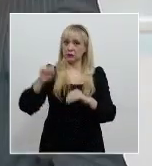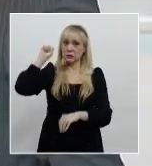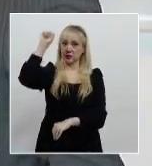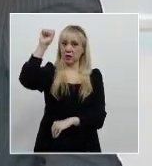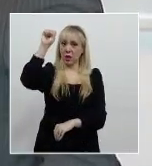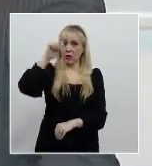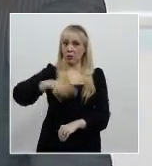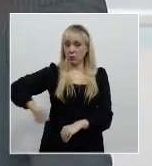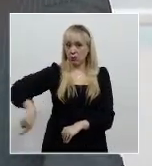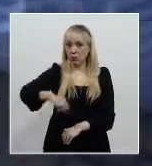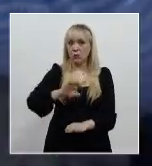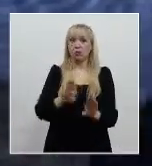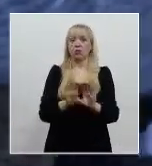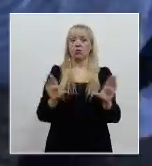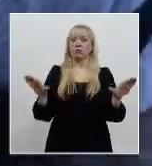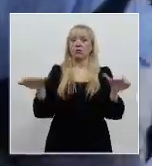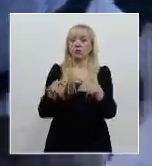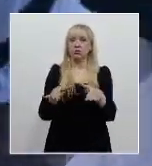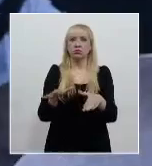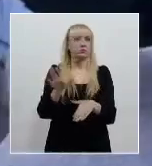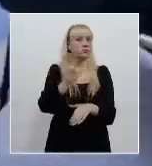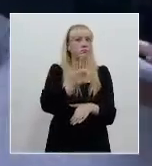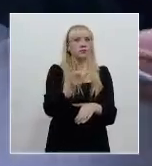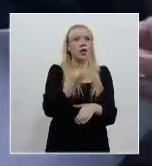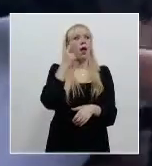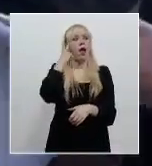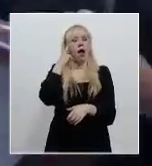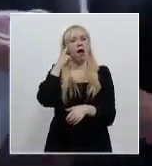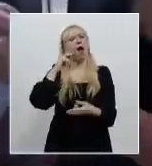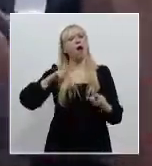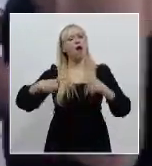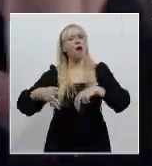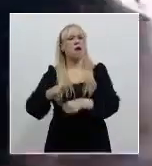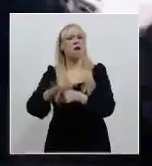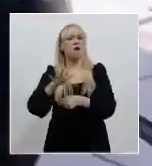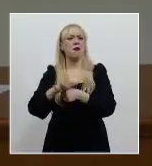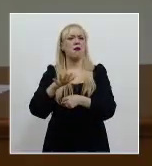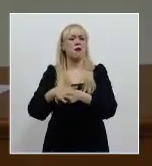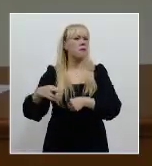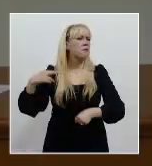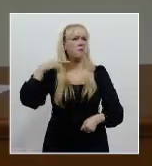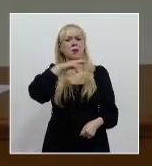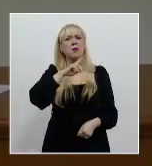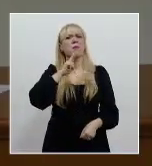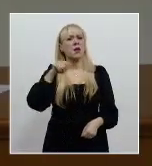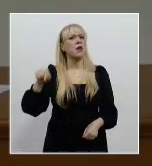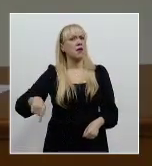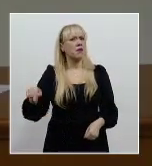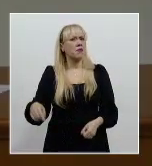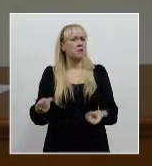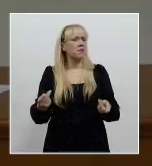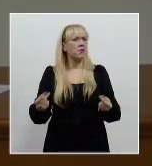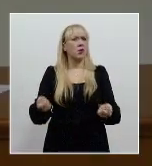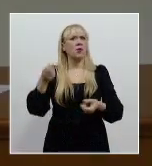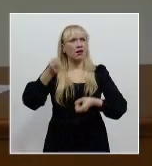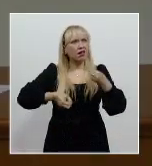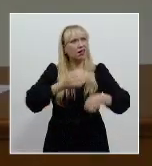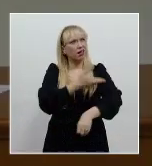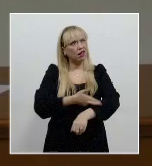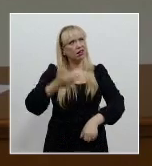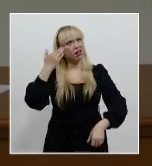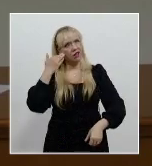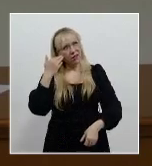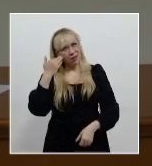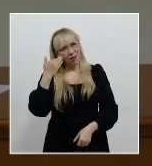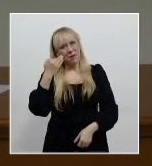sindical y negociación colectiva de los trabajadores se está utilizando y ha dado resultados. Así lo señaló la jueza de distrito